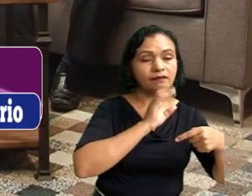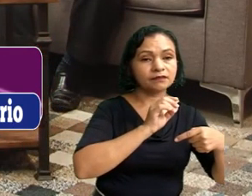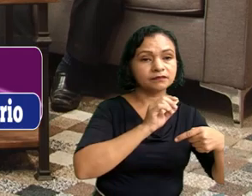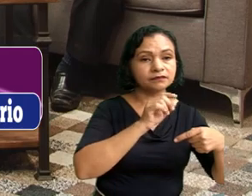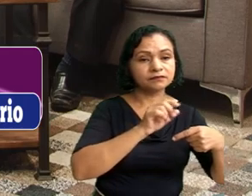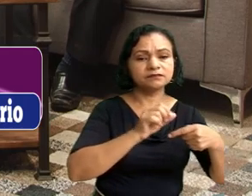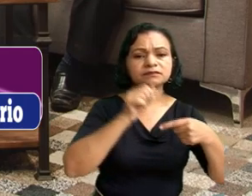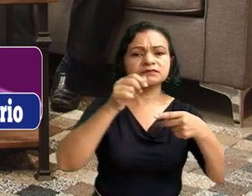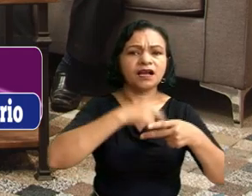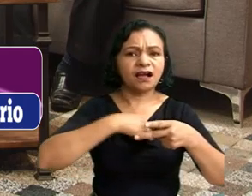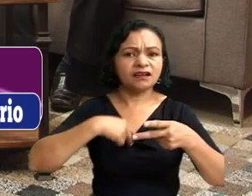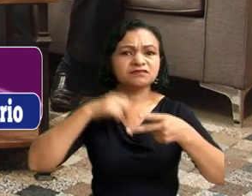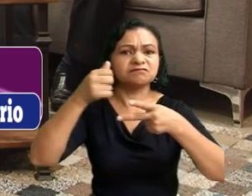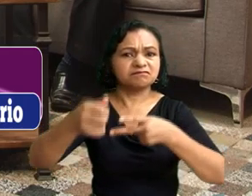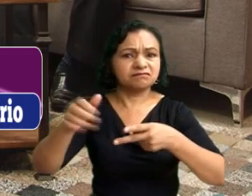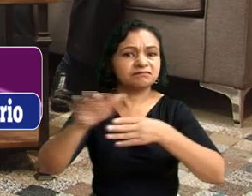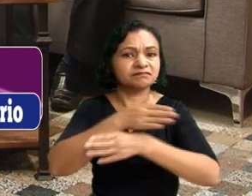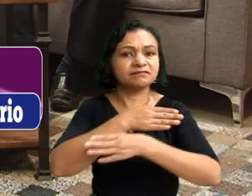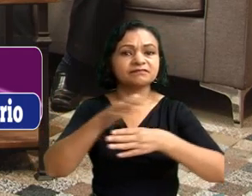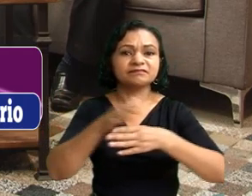hacer otras cosas después